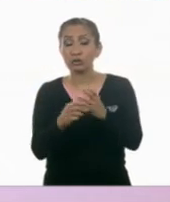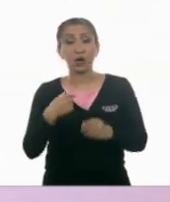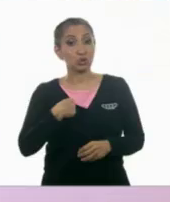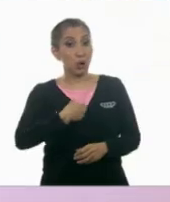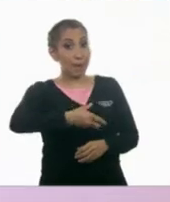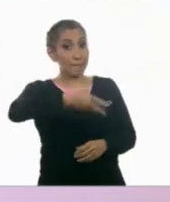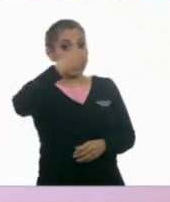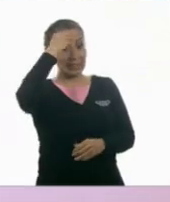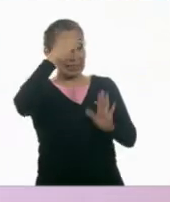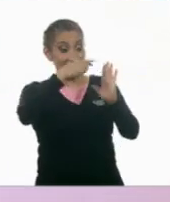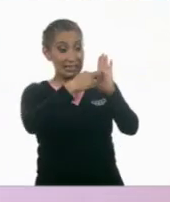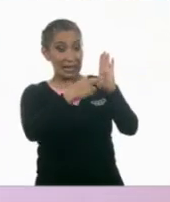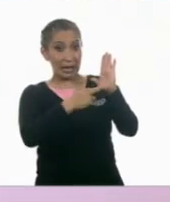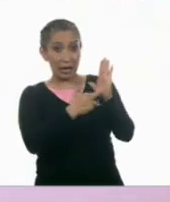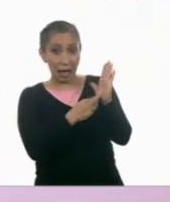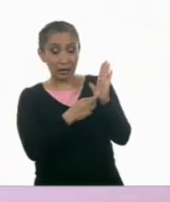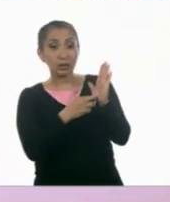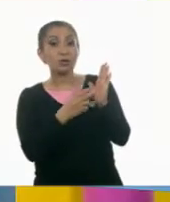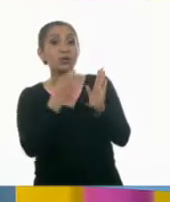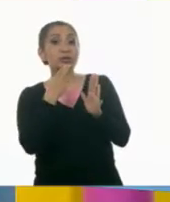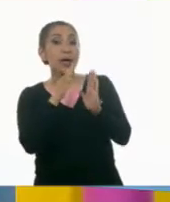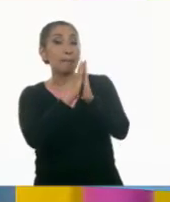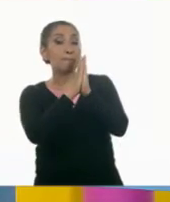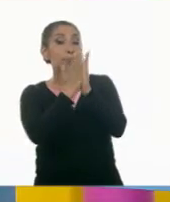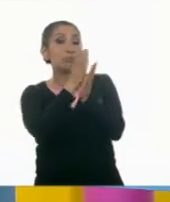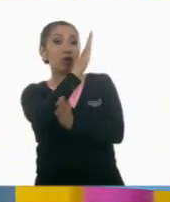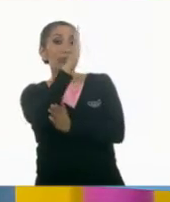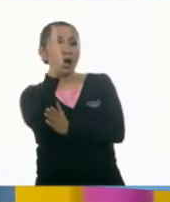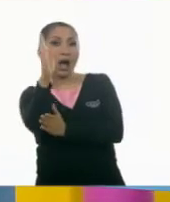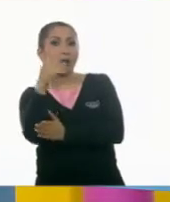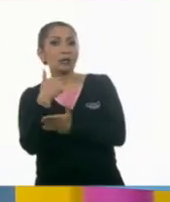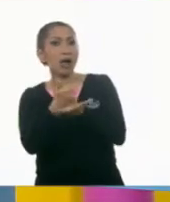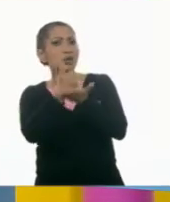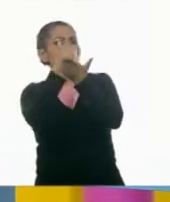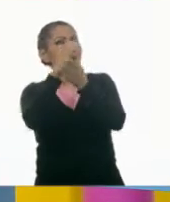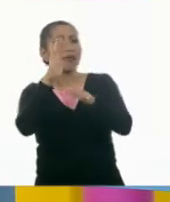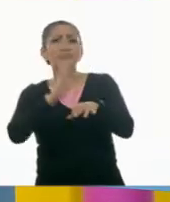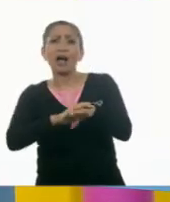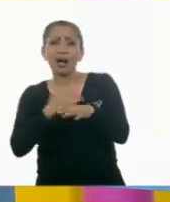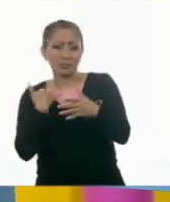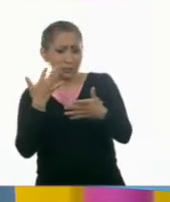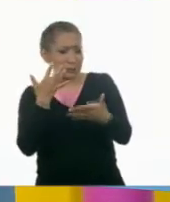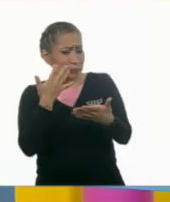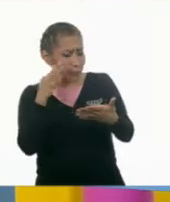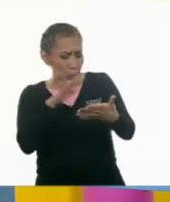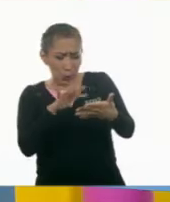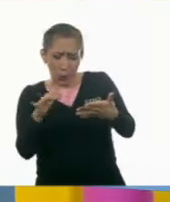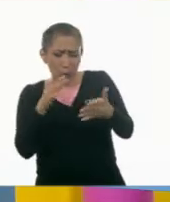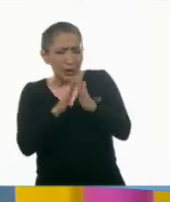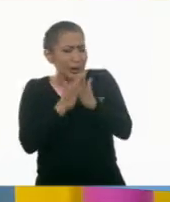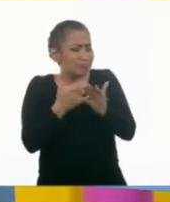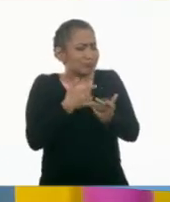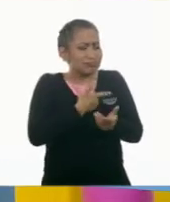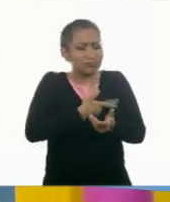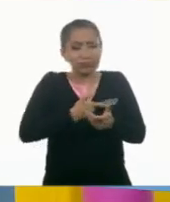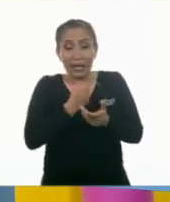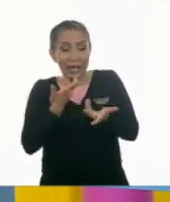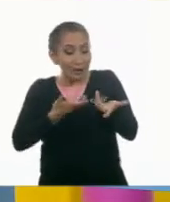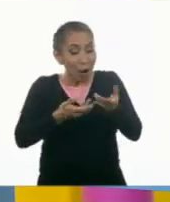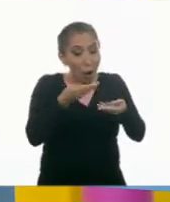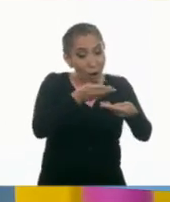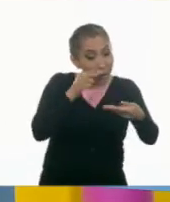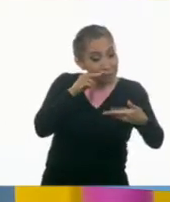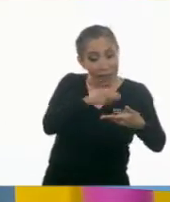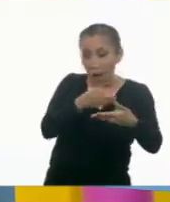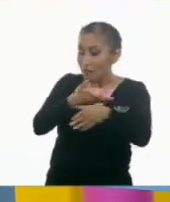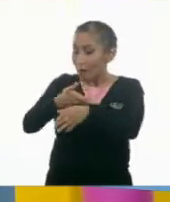aprendí que las reglas para usar la biblioteca nos ayudan a disfrutar más los libros y a compartirlos entre nosotros y con